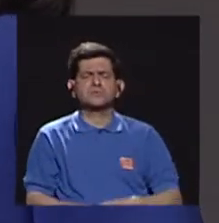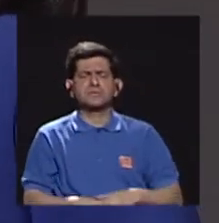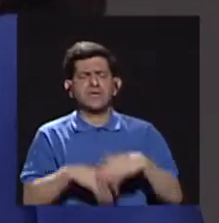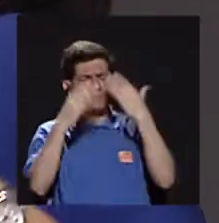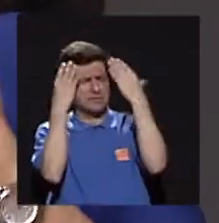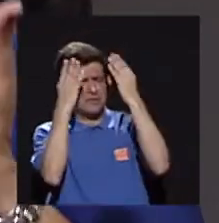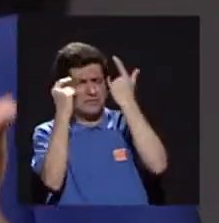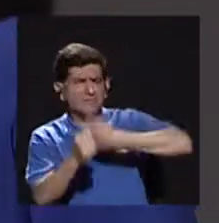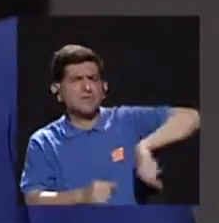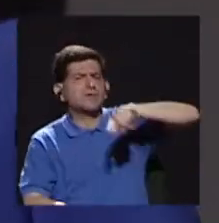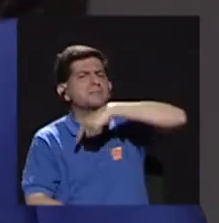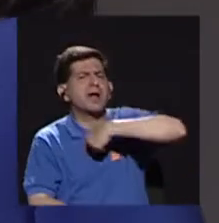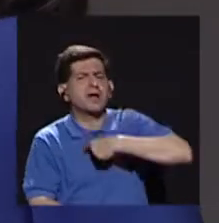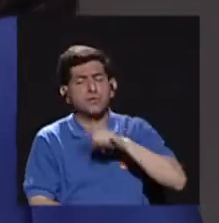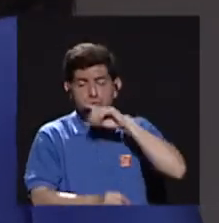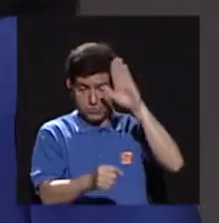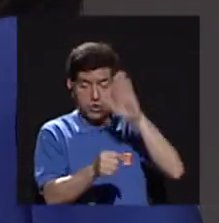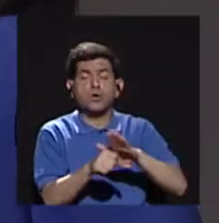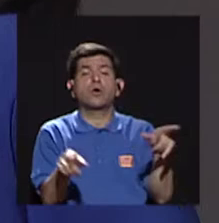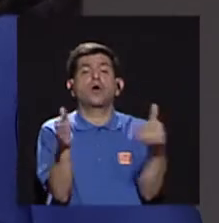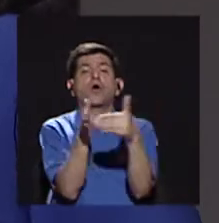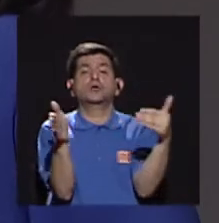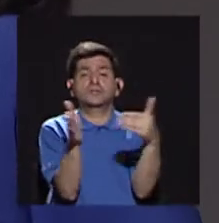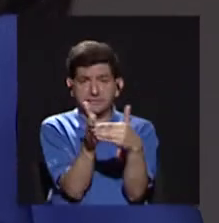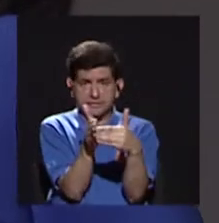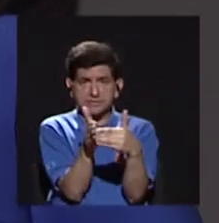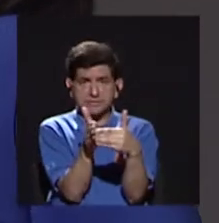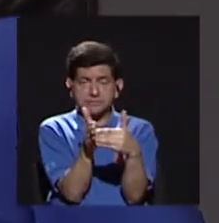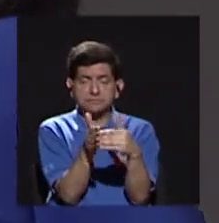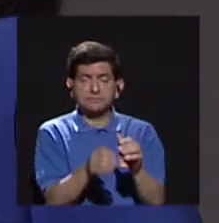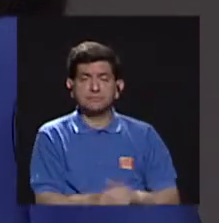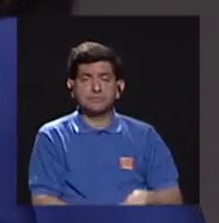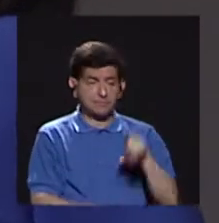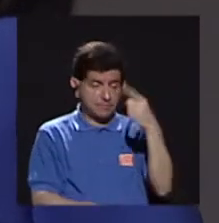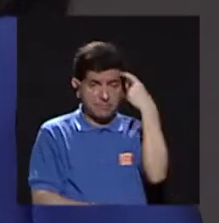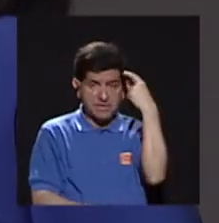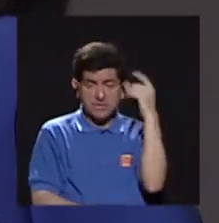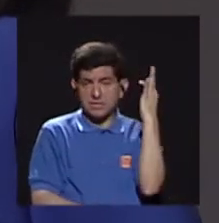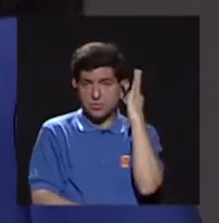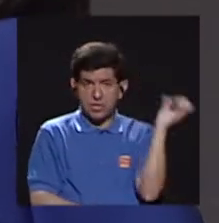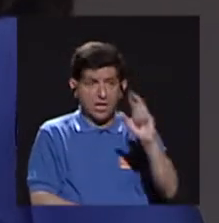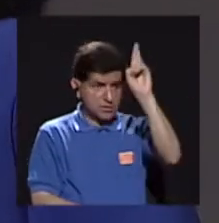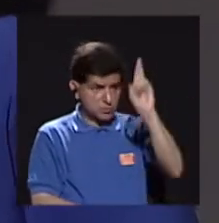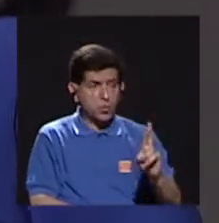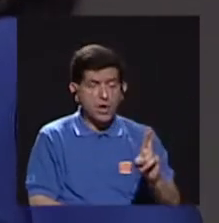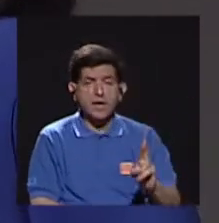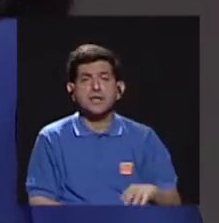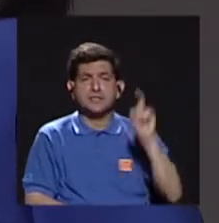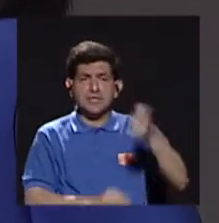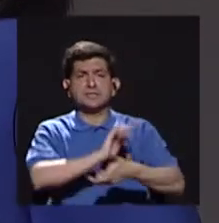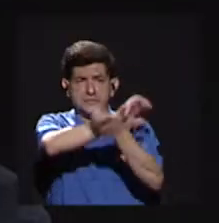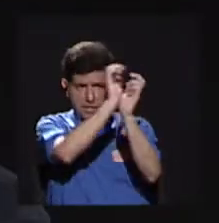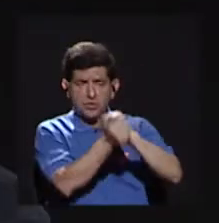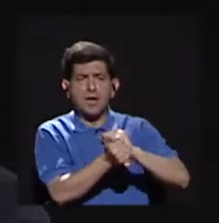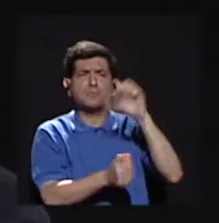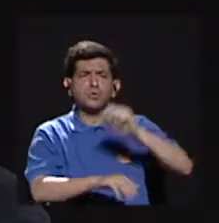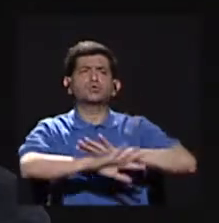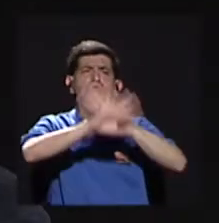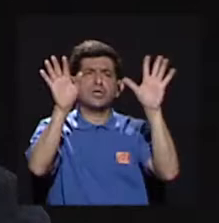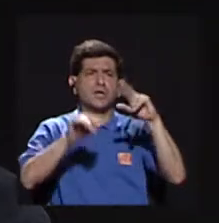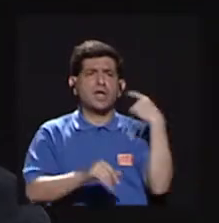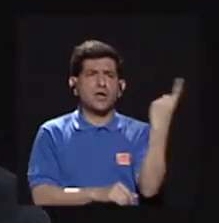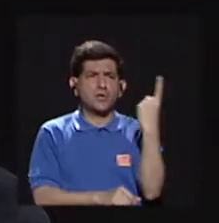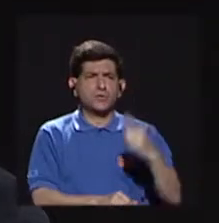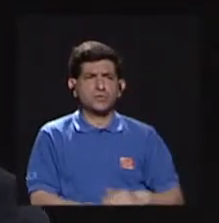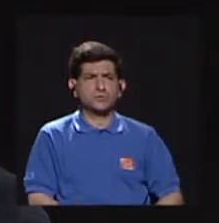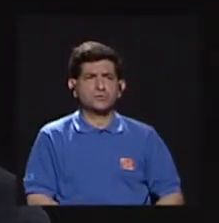aquí y se comprometiera una vez más con las mujeres costarricenses tenemos que cambiar esto sí claro no solamente